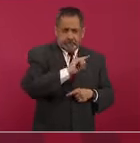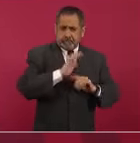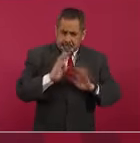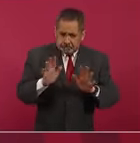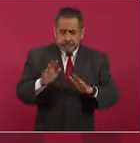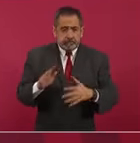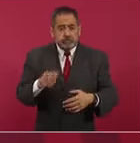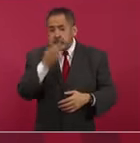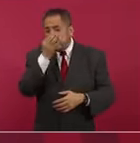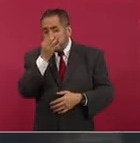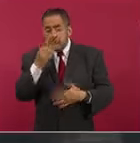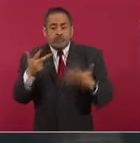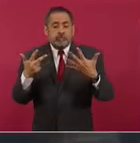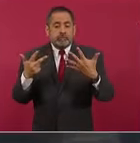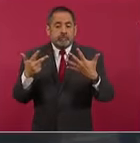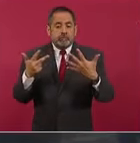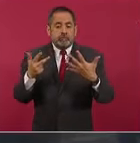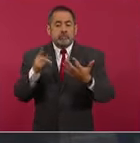han tenido